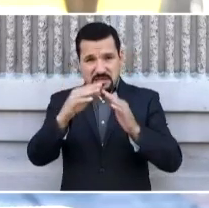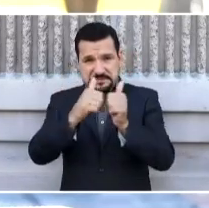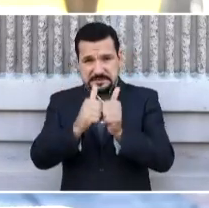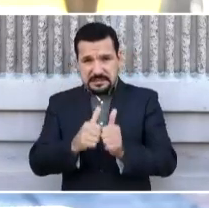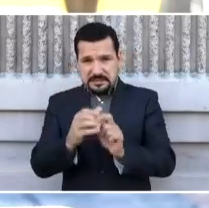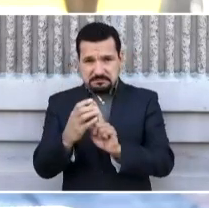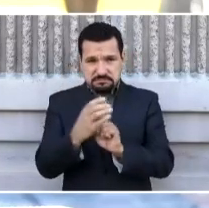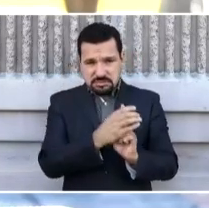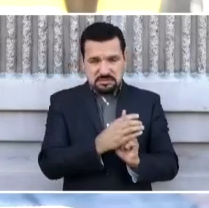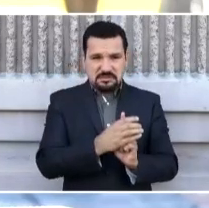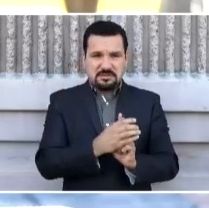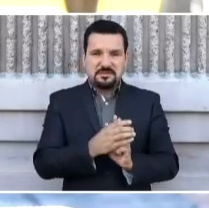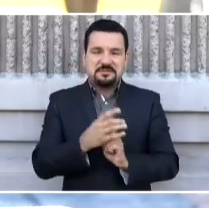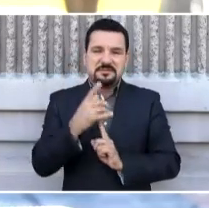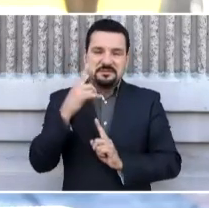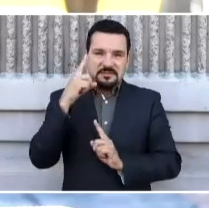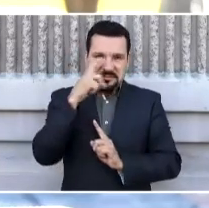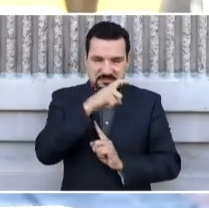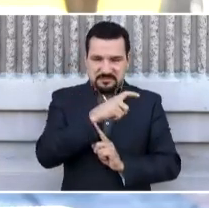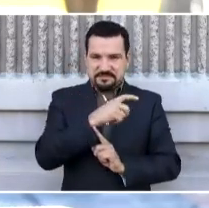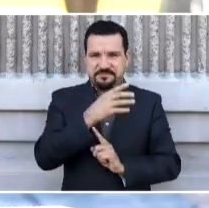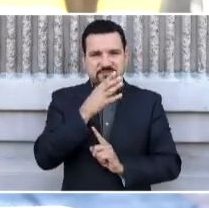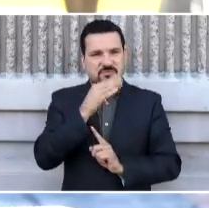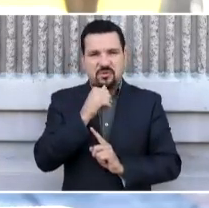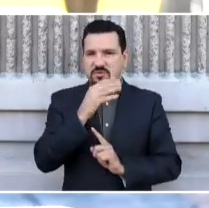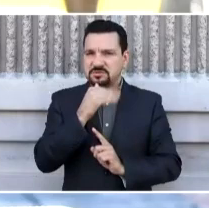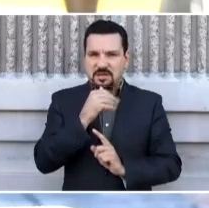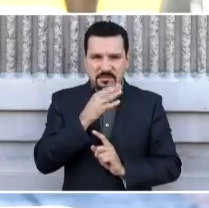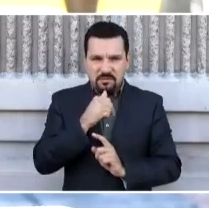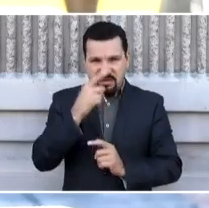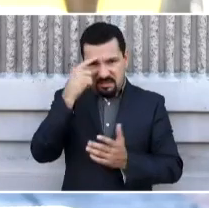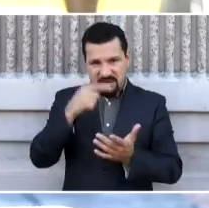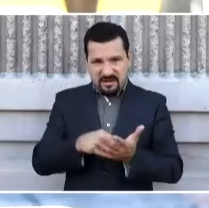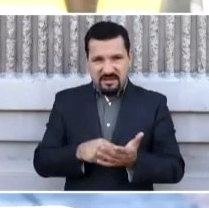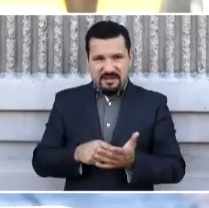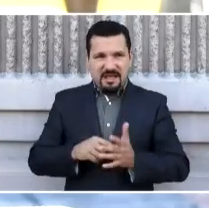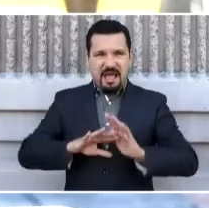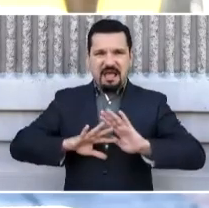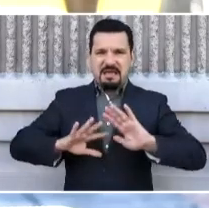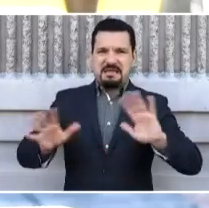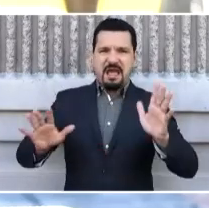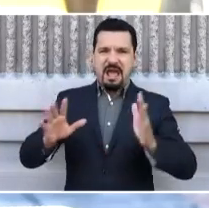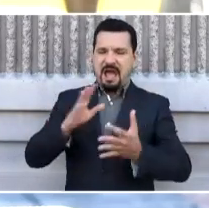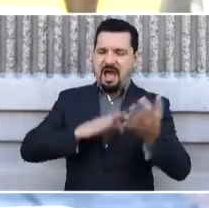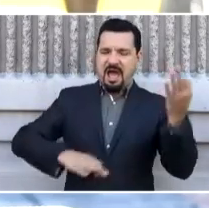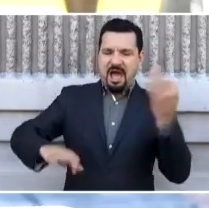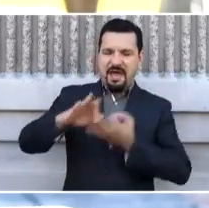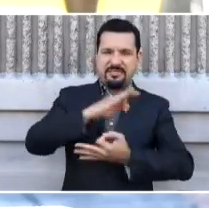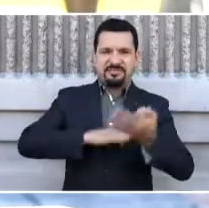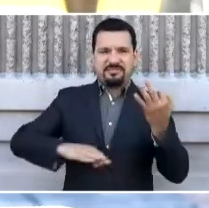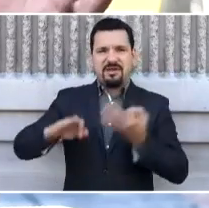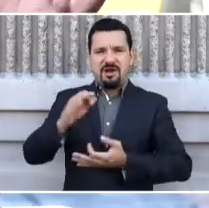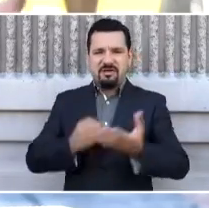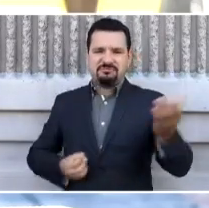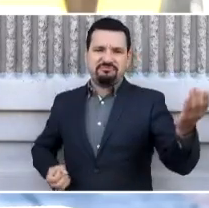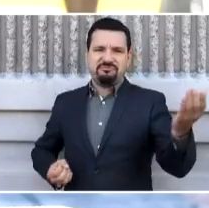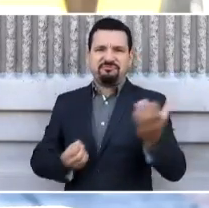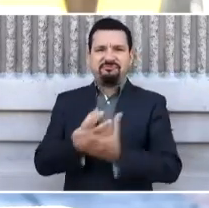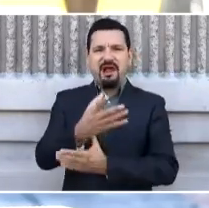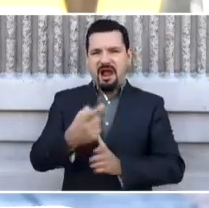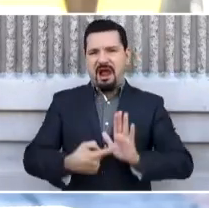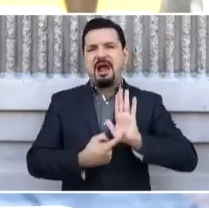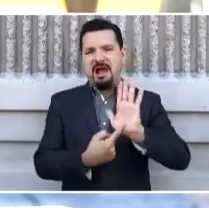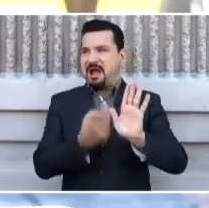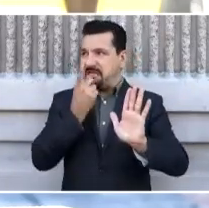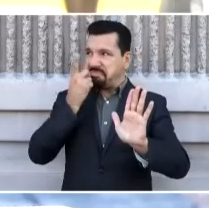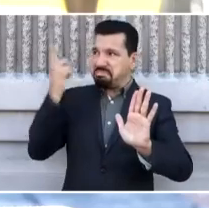protegida. No se puede dilapidar pensando que todos vamos a salir en un desfile, a hacer